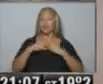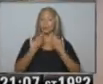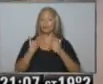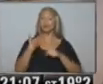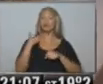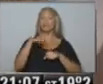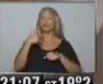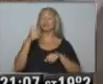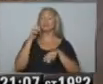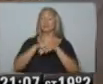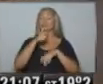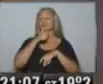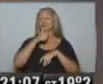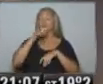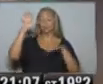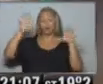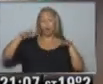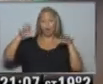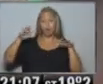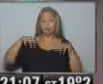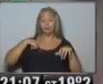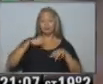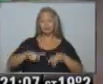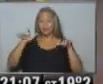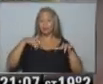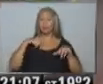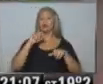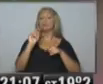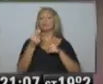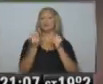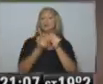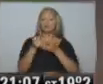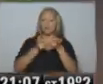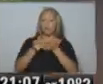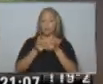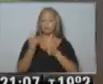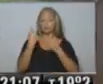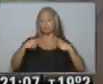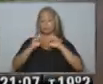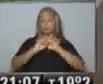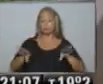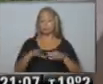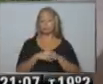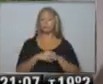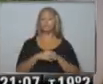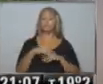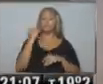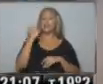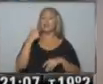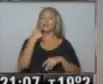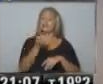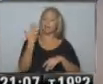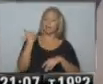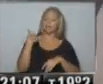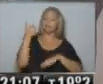6 muertos. Varios barrios siguen sin luz y cientos de hogares y comercios afrontan pérdidas totales. Lo decíamos, la jefa de Estado